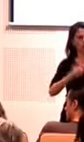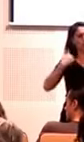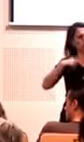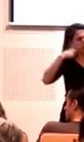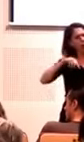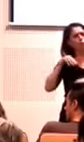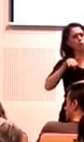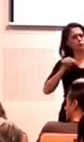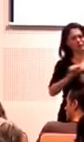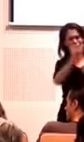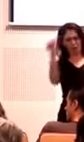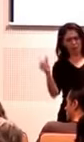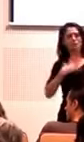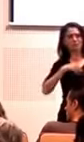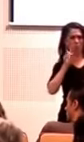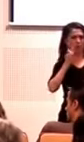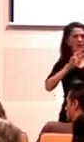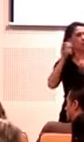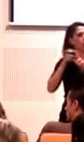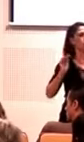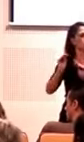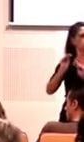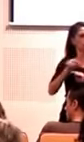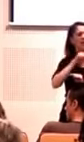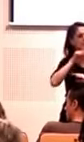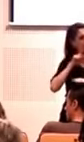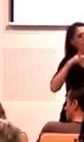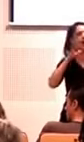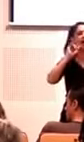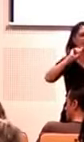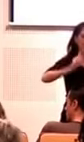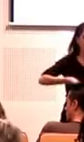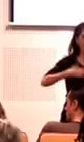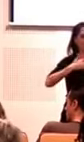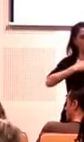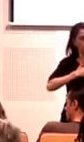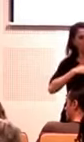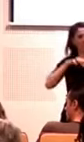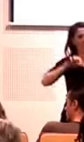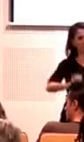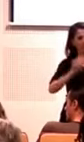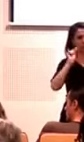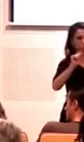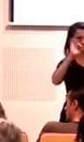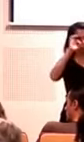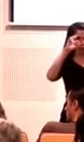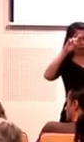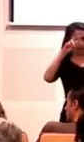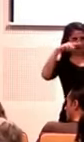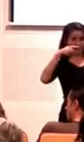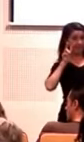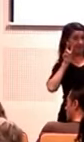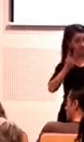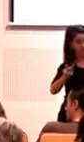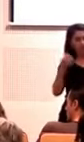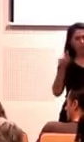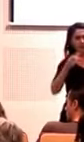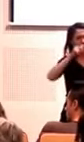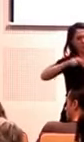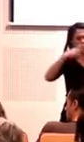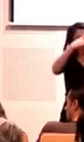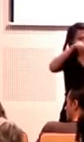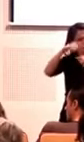cual, yeswefuck.org. Y ahí hicieron pues un taller con un grupo de personas bastante variado, y a partir de ahí